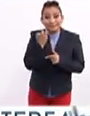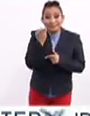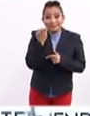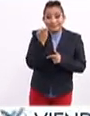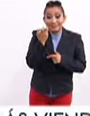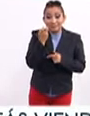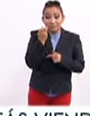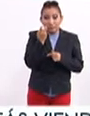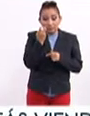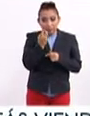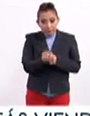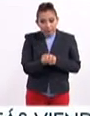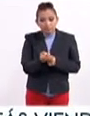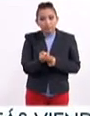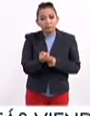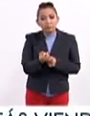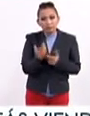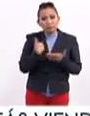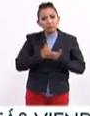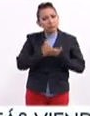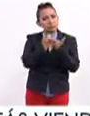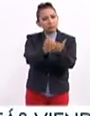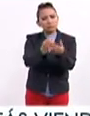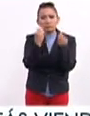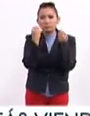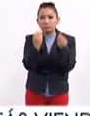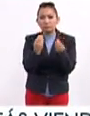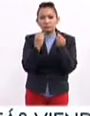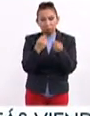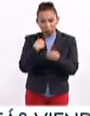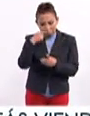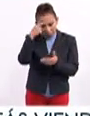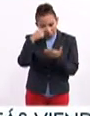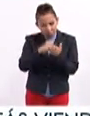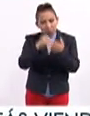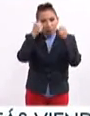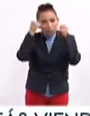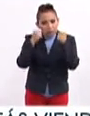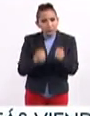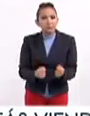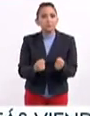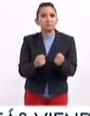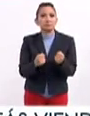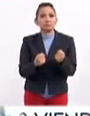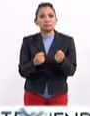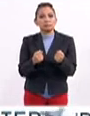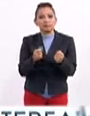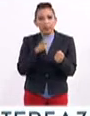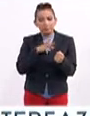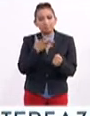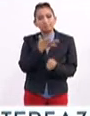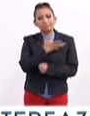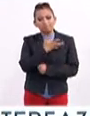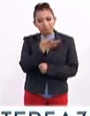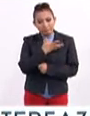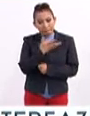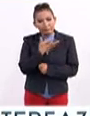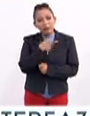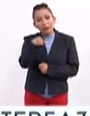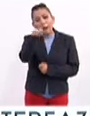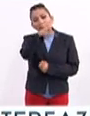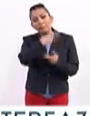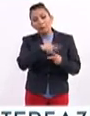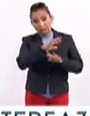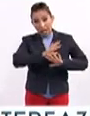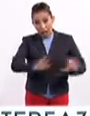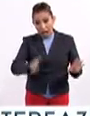esto nos va a ayudar mucho. Estoy seguro que vamos a contar con la gente,